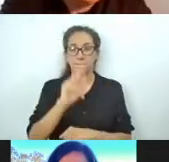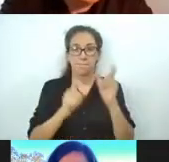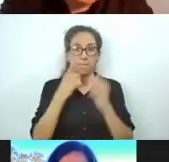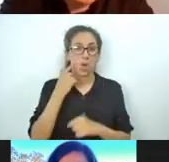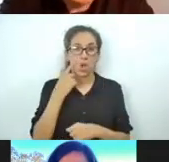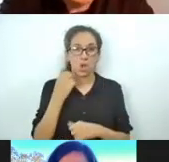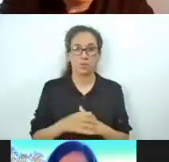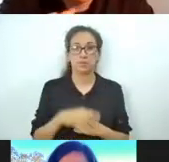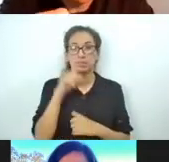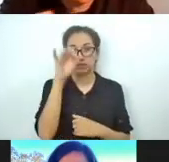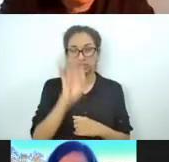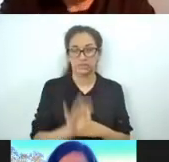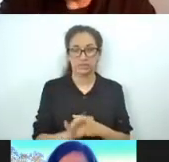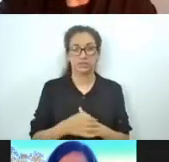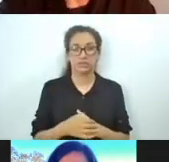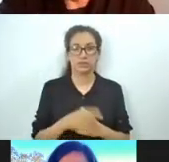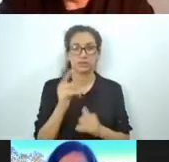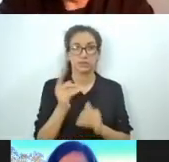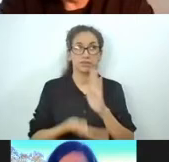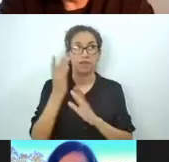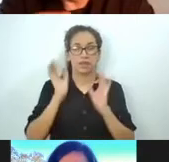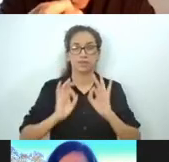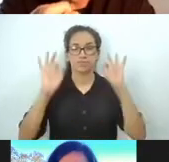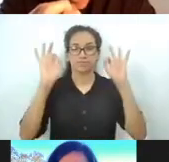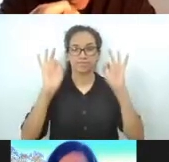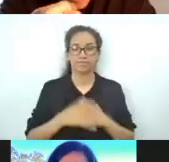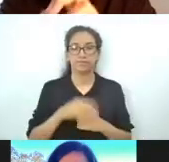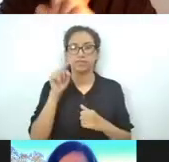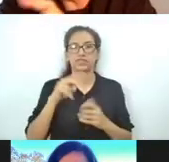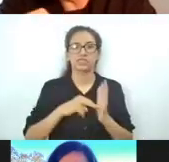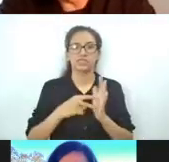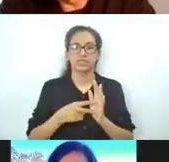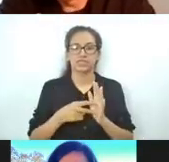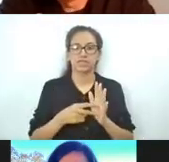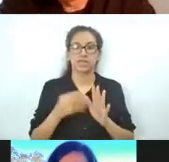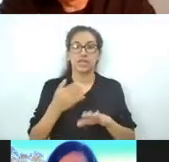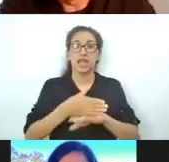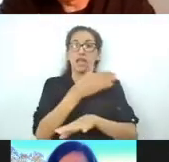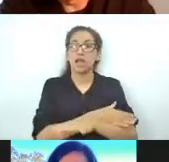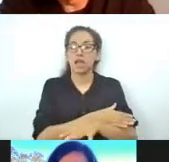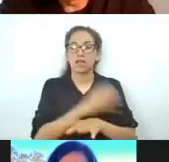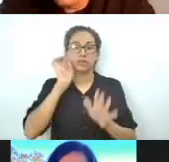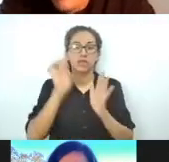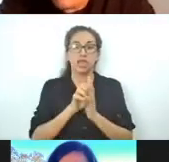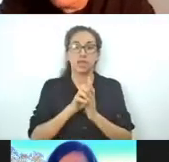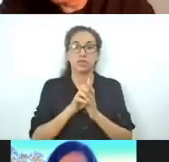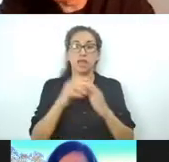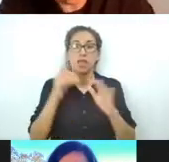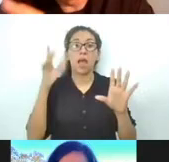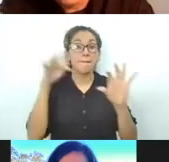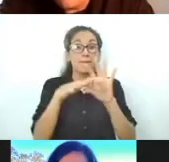sí es mucho más grave, ¿no? Gente que eyacula antes de penetrar, ¿no? La prevalencia es un